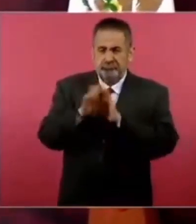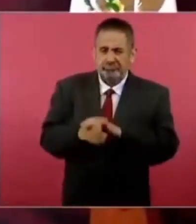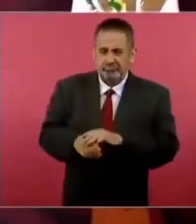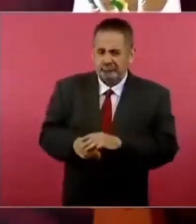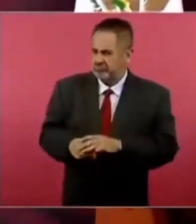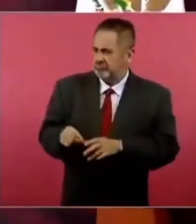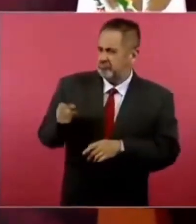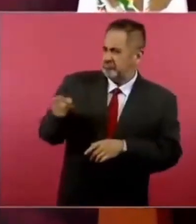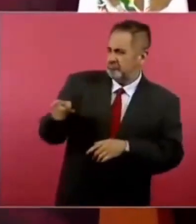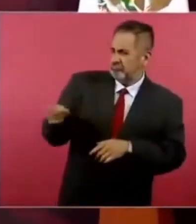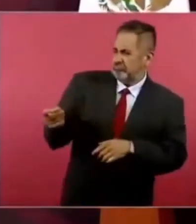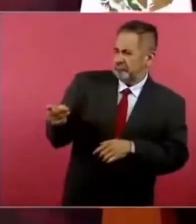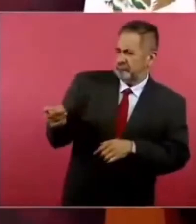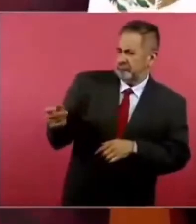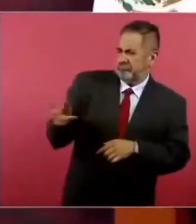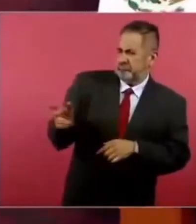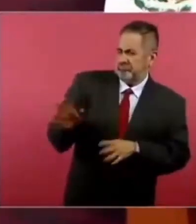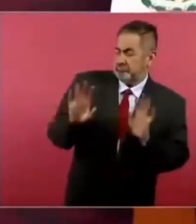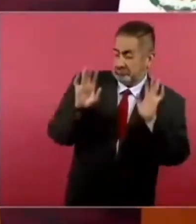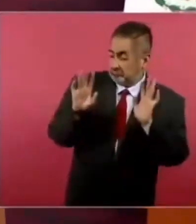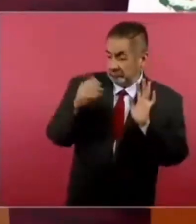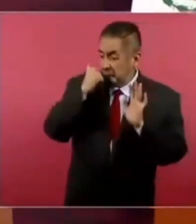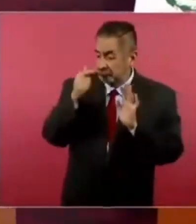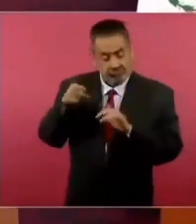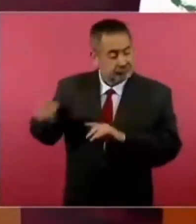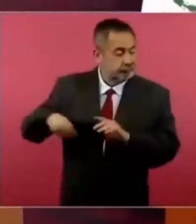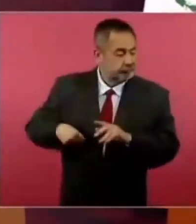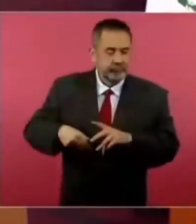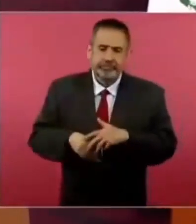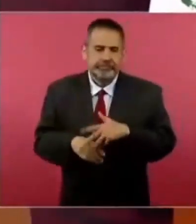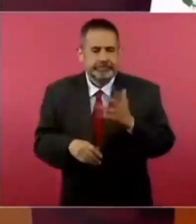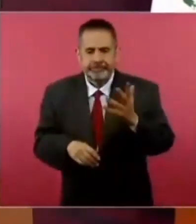Apúrate, apúrate, apúrate, porque